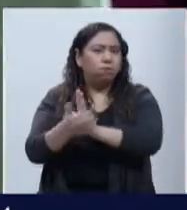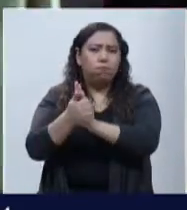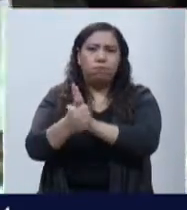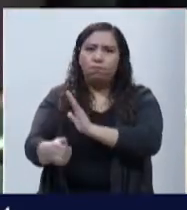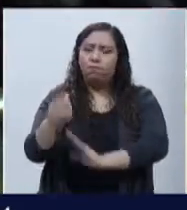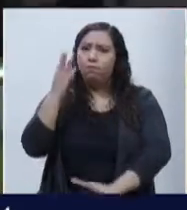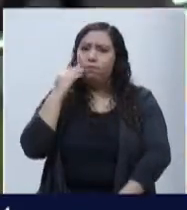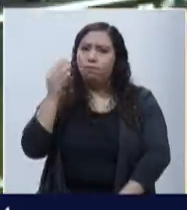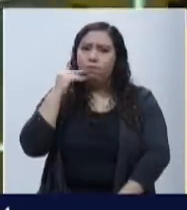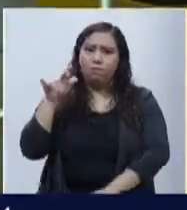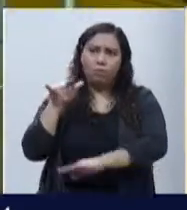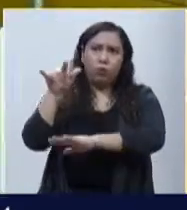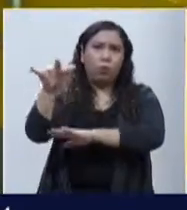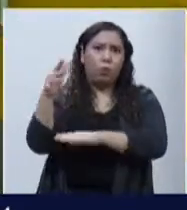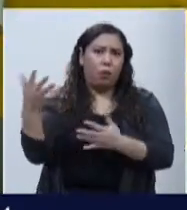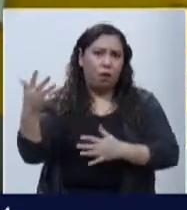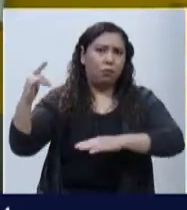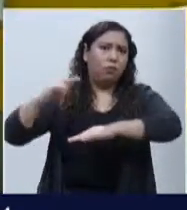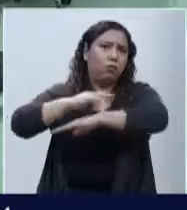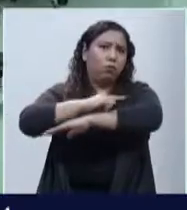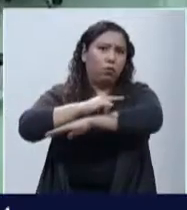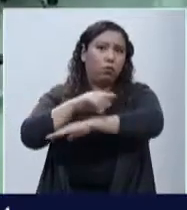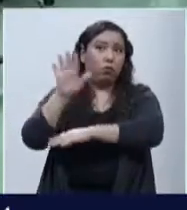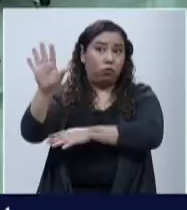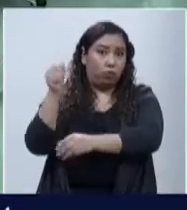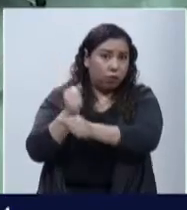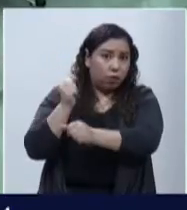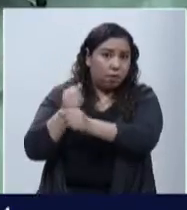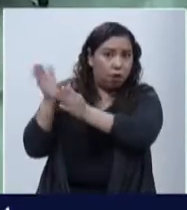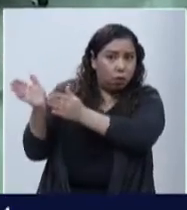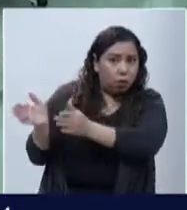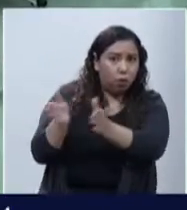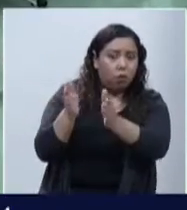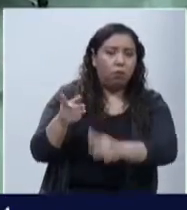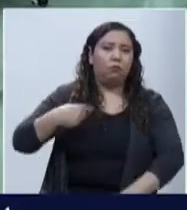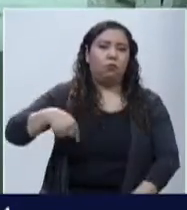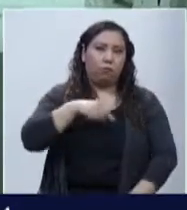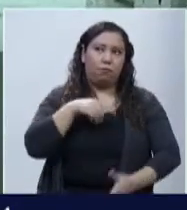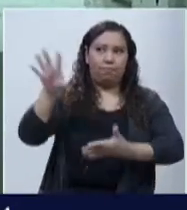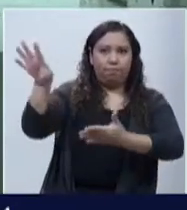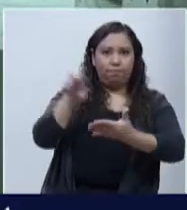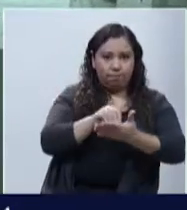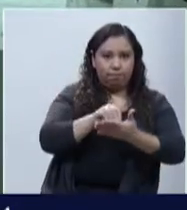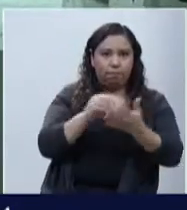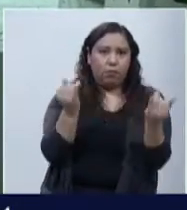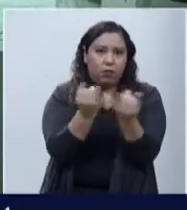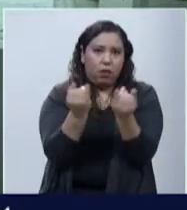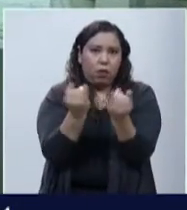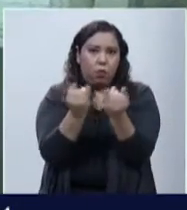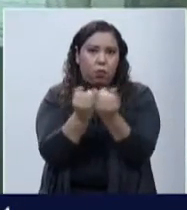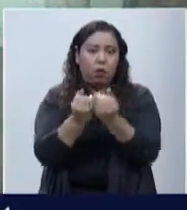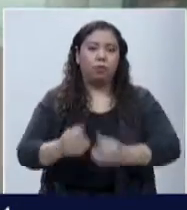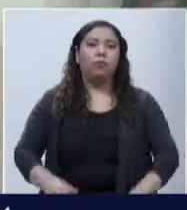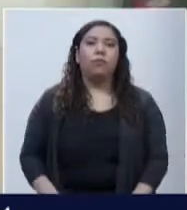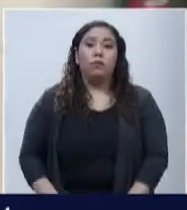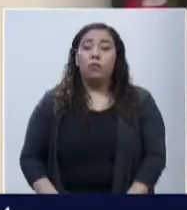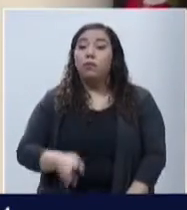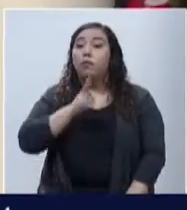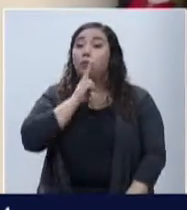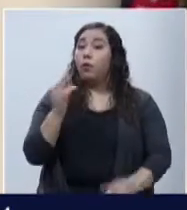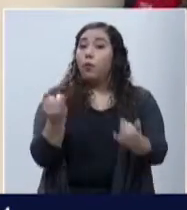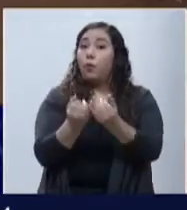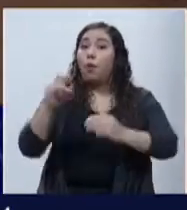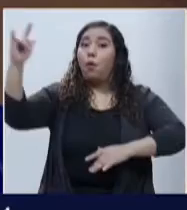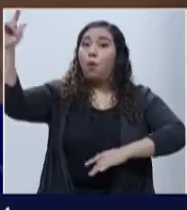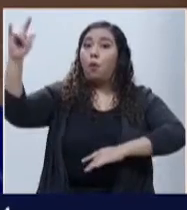llegó en nuestra visión me refiero a pasajeros y a cargo porque también podemos convertirnos en un centro logística de carga muy importante